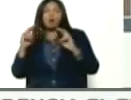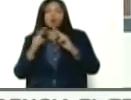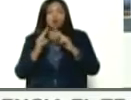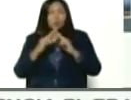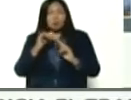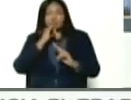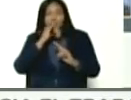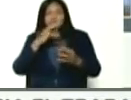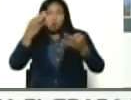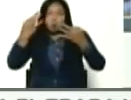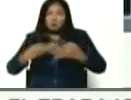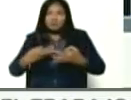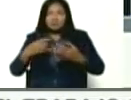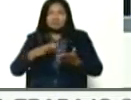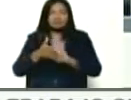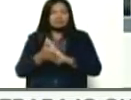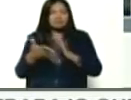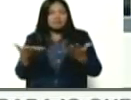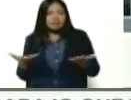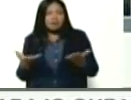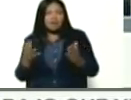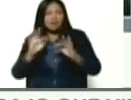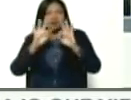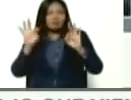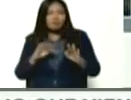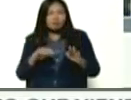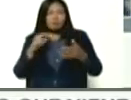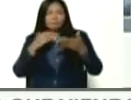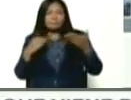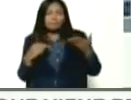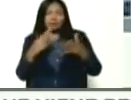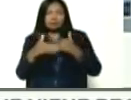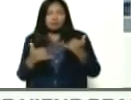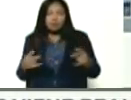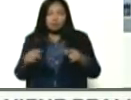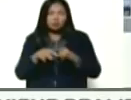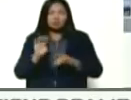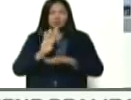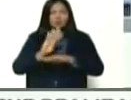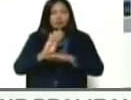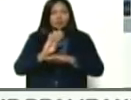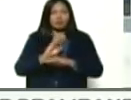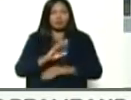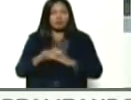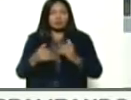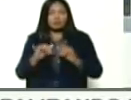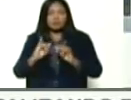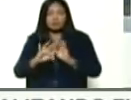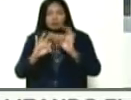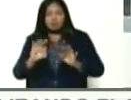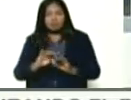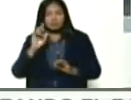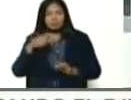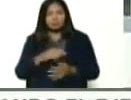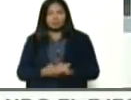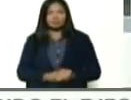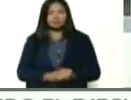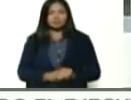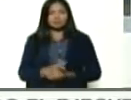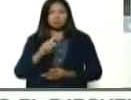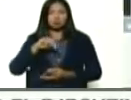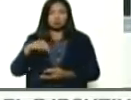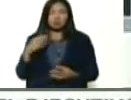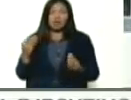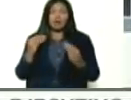noticia la información y las medidas que ya se han tomado de protección por ese lado nosotros le avisamos a las